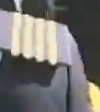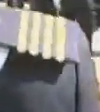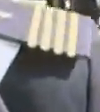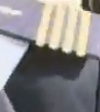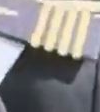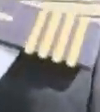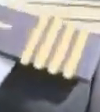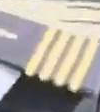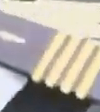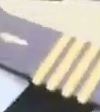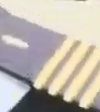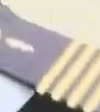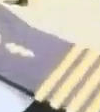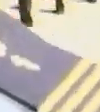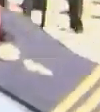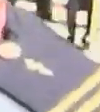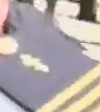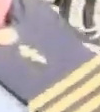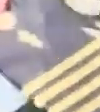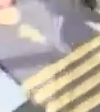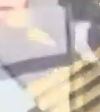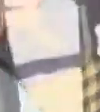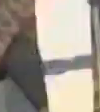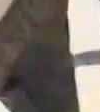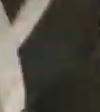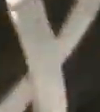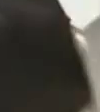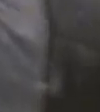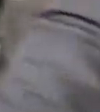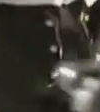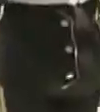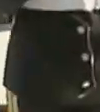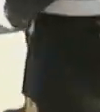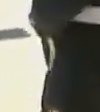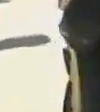que se maneja a esta hora. Con ello, devuelvo el contacto a los estudios de Venezolana de Televisión. Adelante.